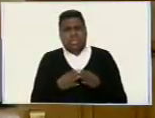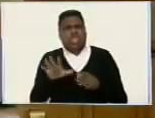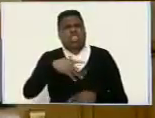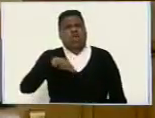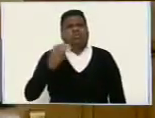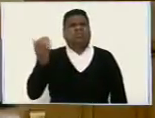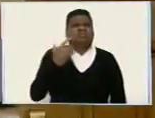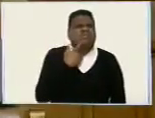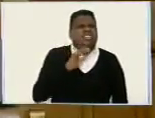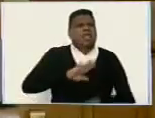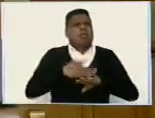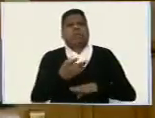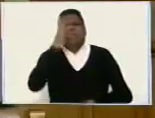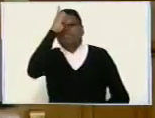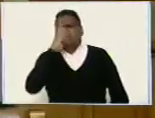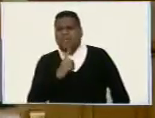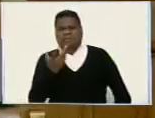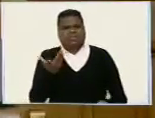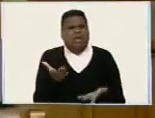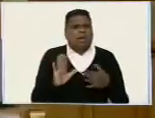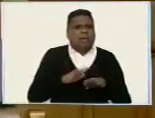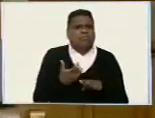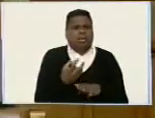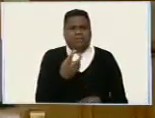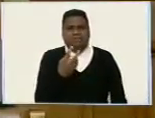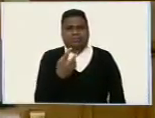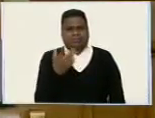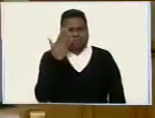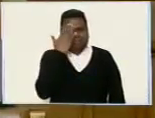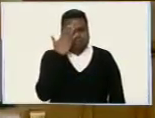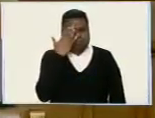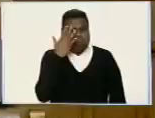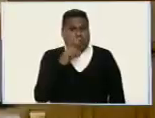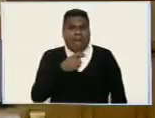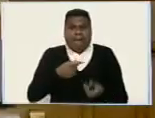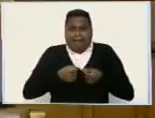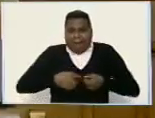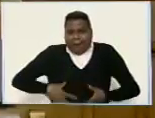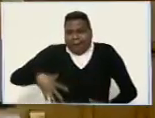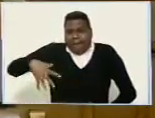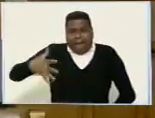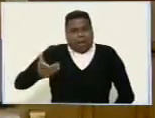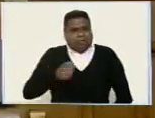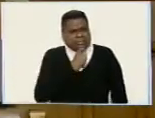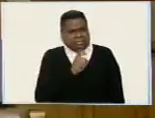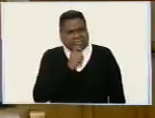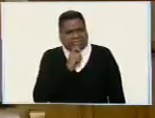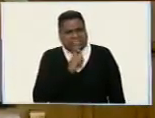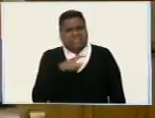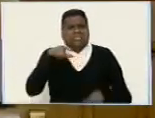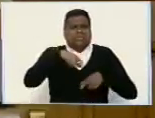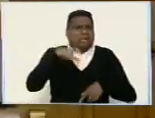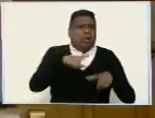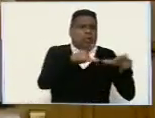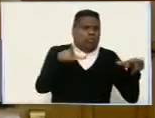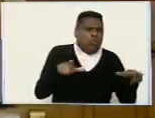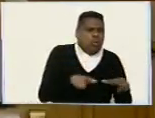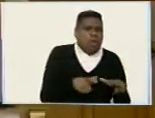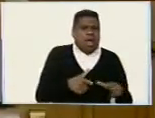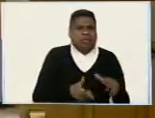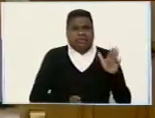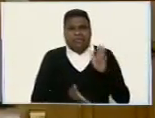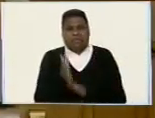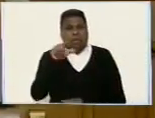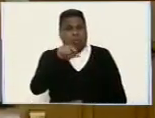viene? ¿Por qué la discapacidad? Bueno, eso era un ojo y parte del otro, ¿no? Entonces se necesitaba un espacio, una cosa, y mandó,